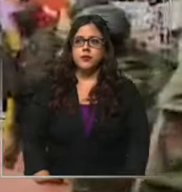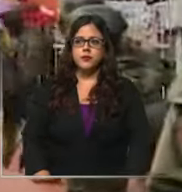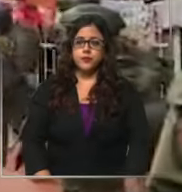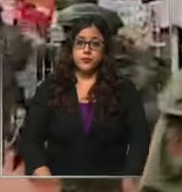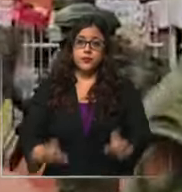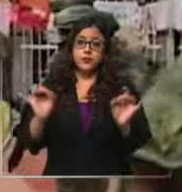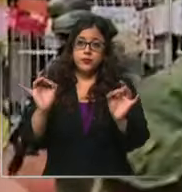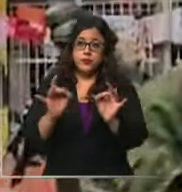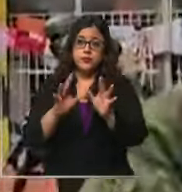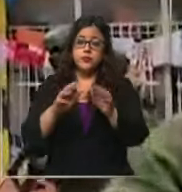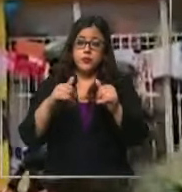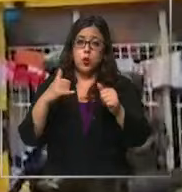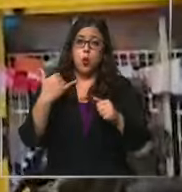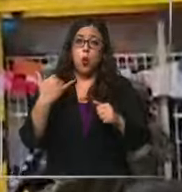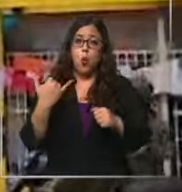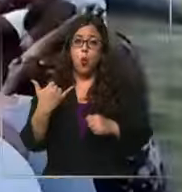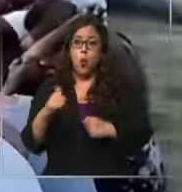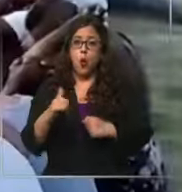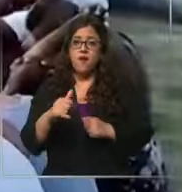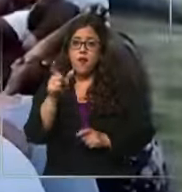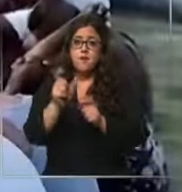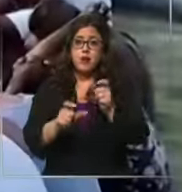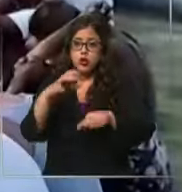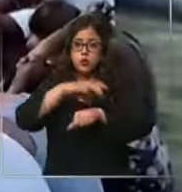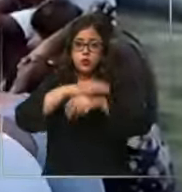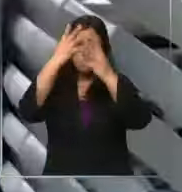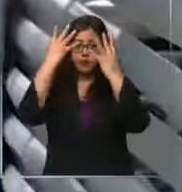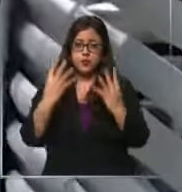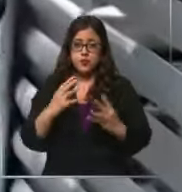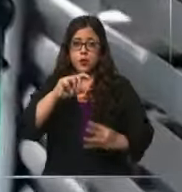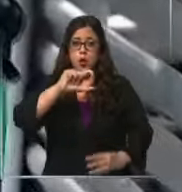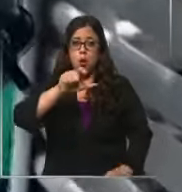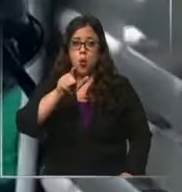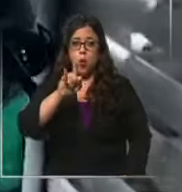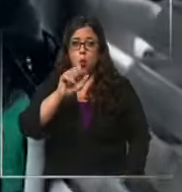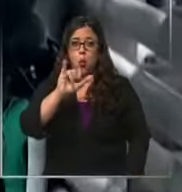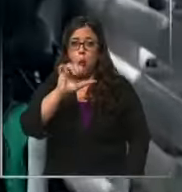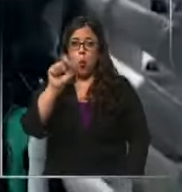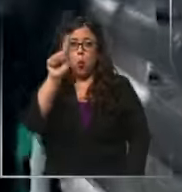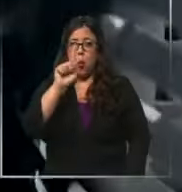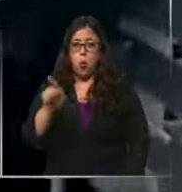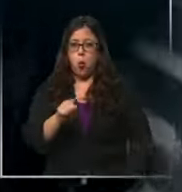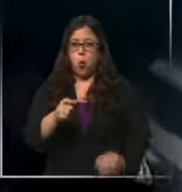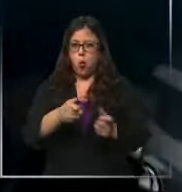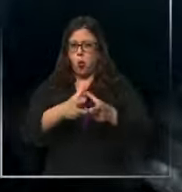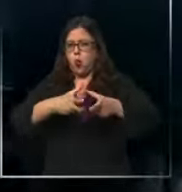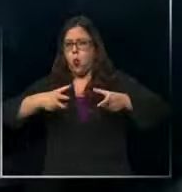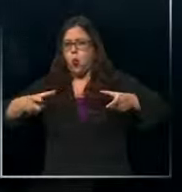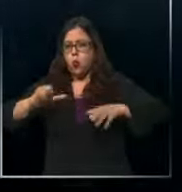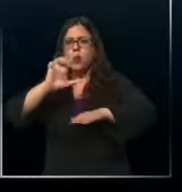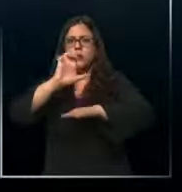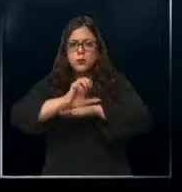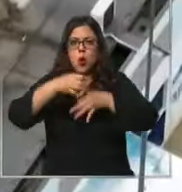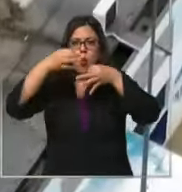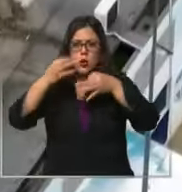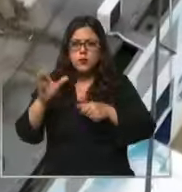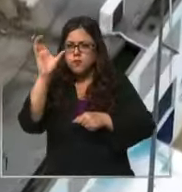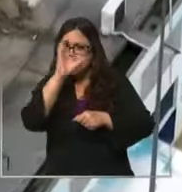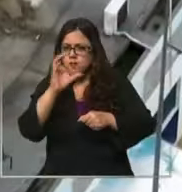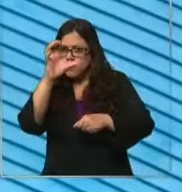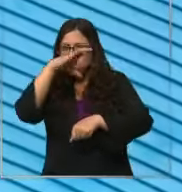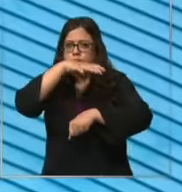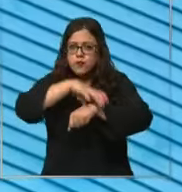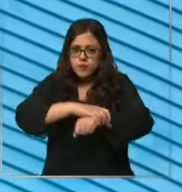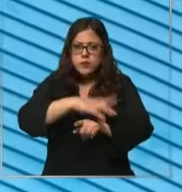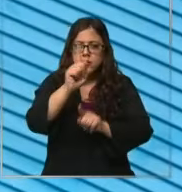Así se formaban este jueves los reclusos de la cárcel del Guayas, la más grande de Ecuador, en medio de intensos operativos que buscaban